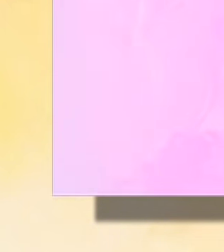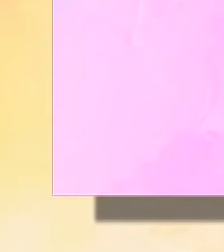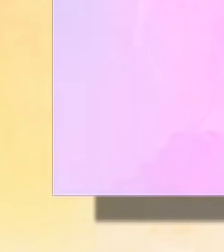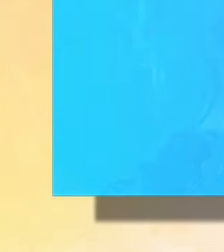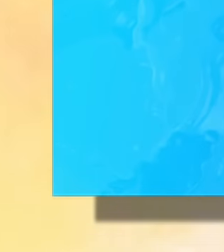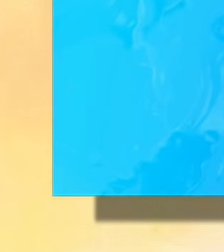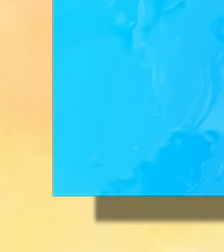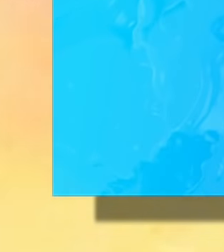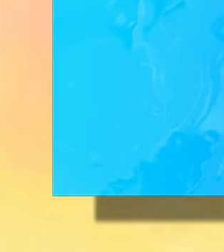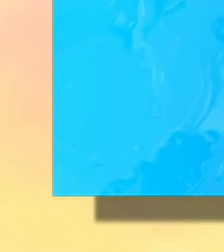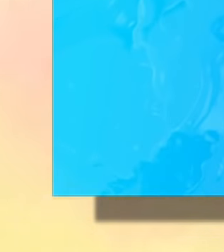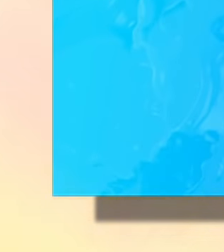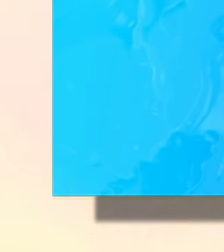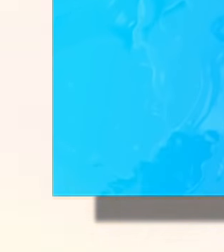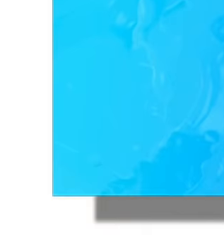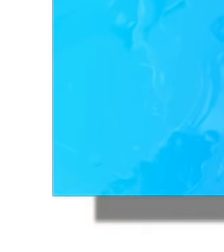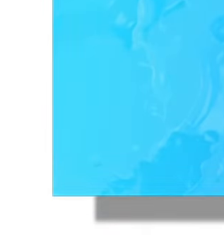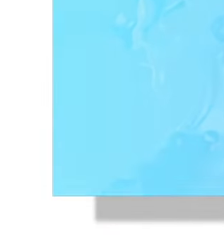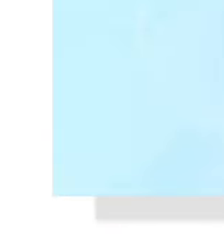Estamos.